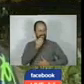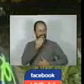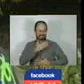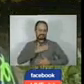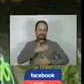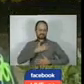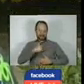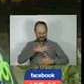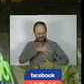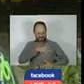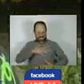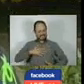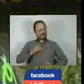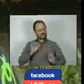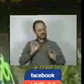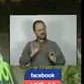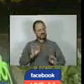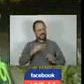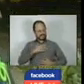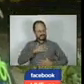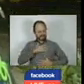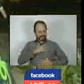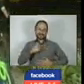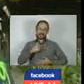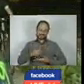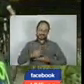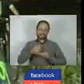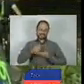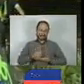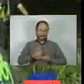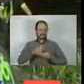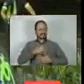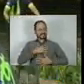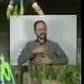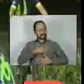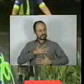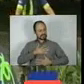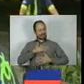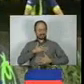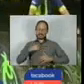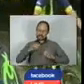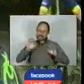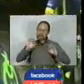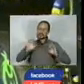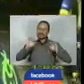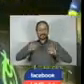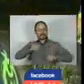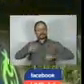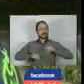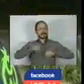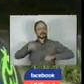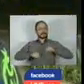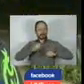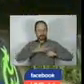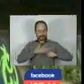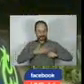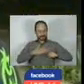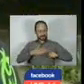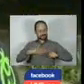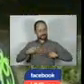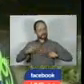dolor en el pecho, estaba en tratamiento y pues haciendo ejercicio desapareció eso.